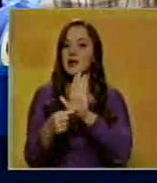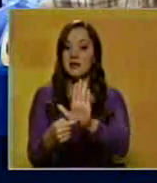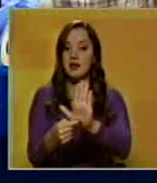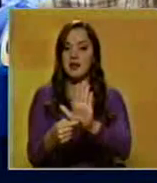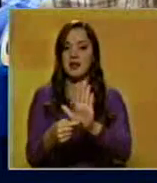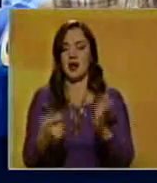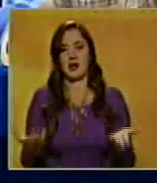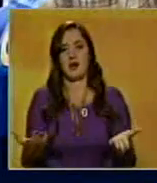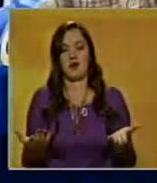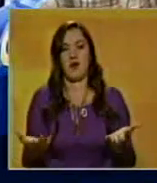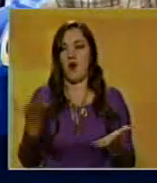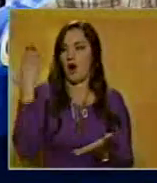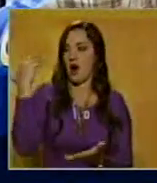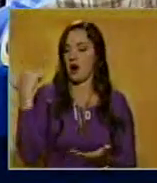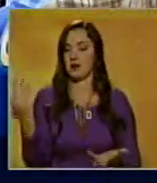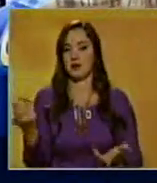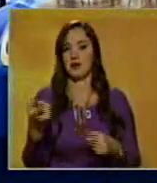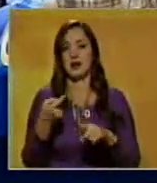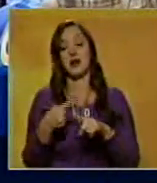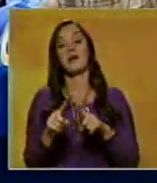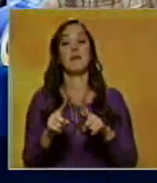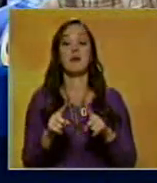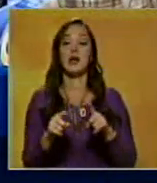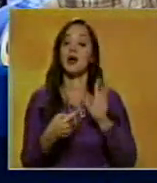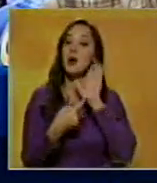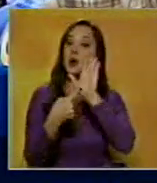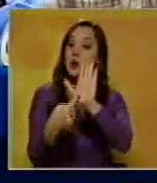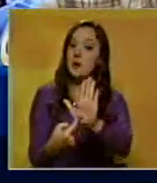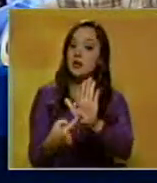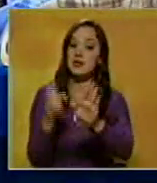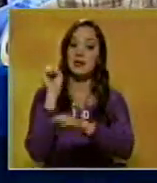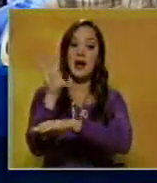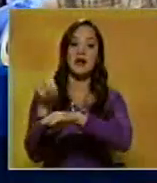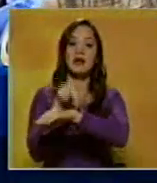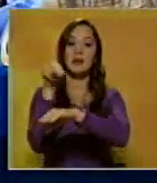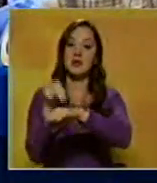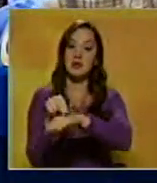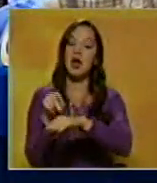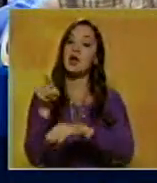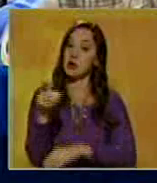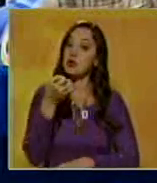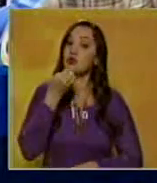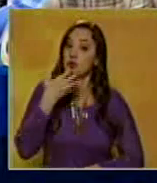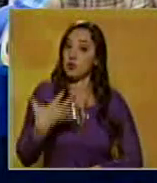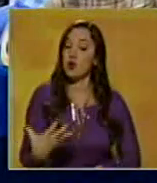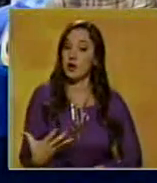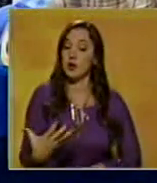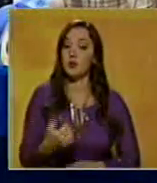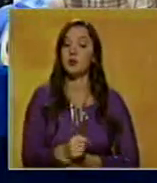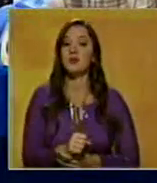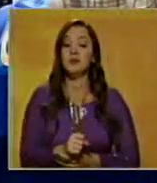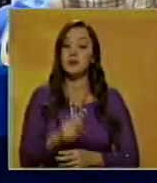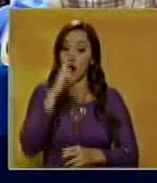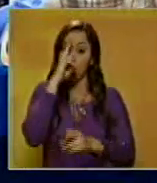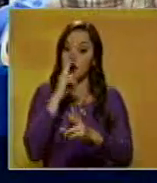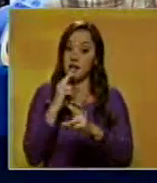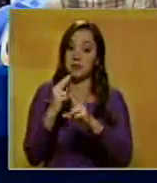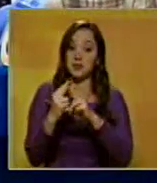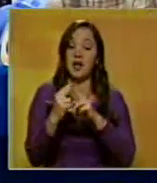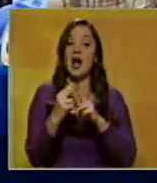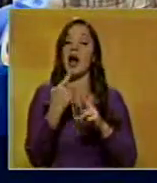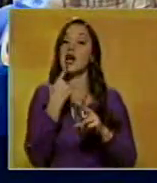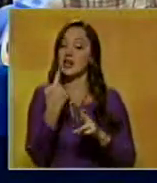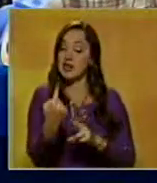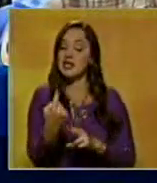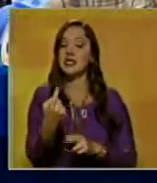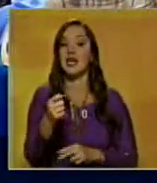es cierto, pero el hecho de que lo presente ante la Asamblea Nacional tiene una señal: el reconocimiento a la